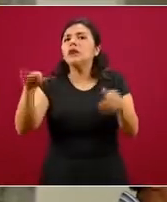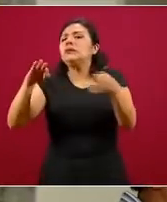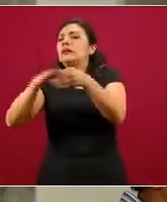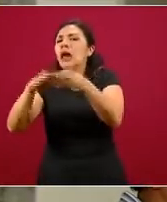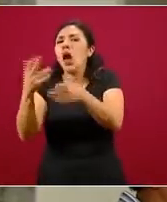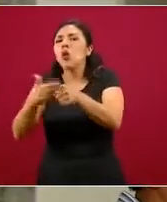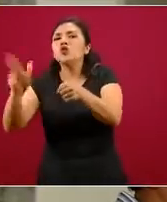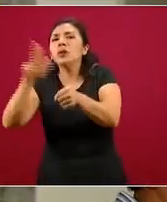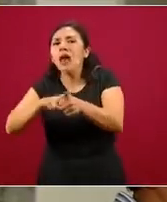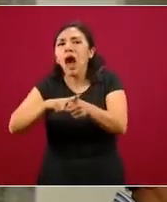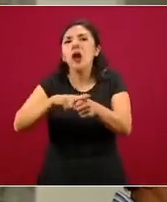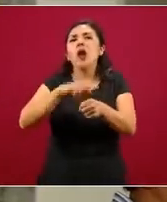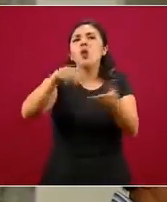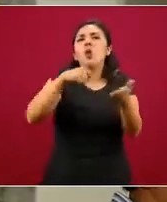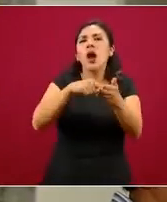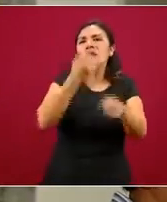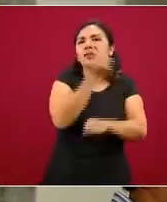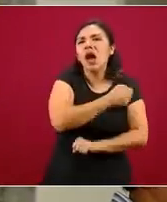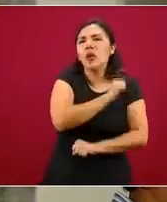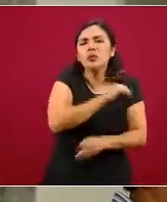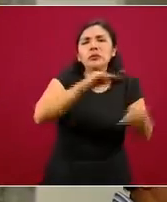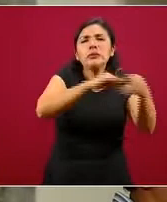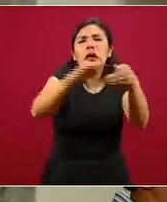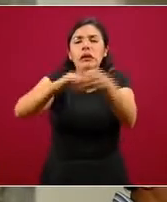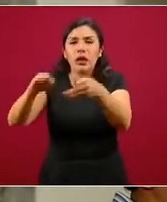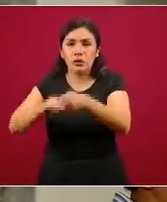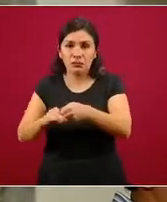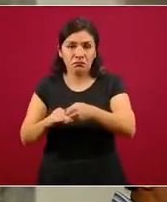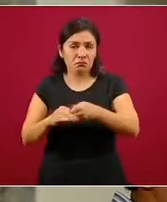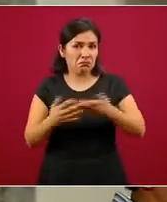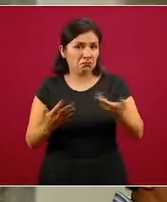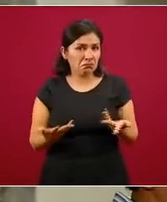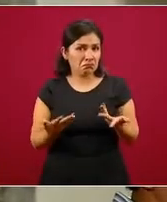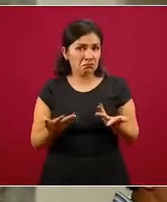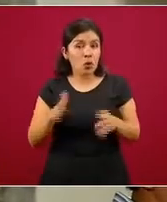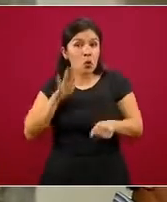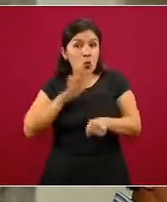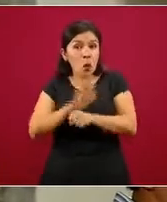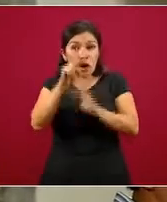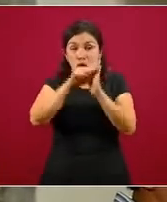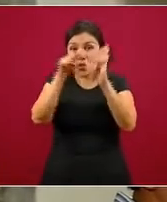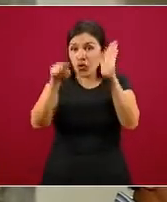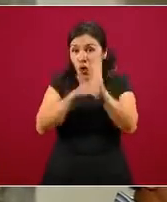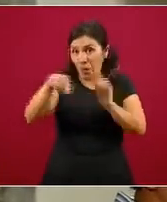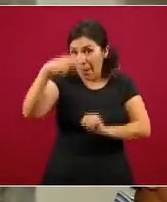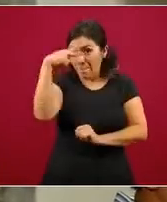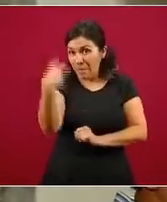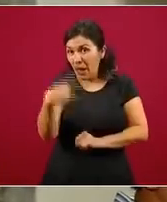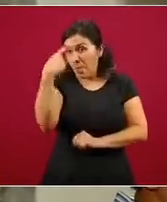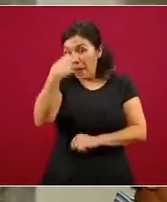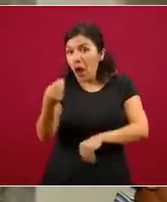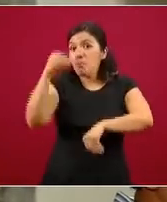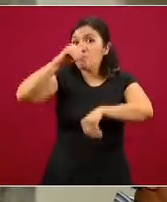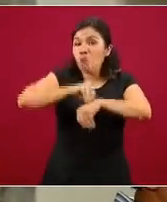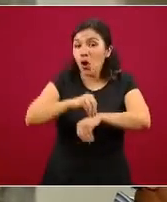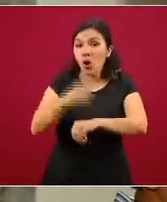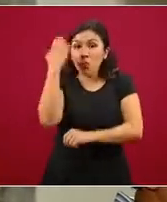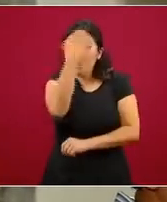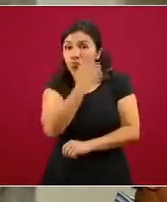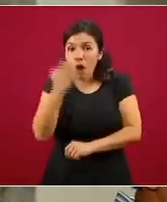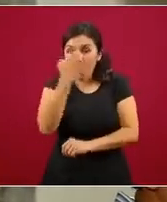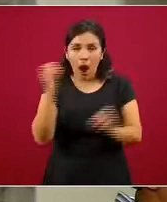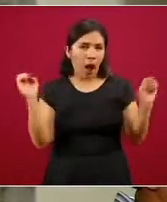clínicas, hospitales y centros de salud. Si bien es cierto que no hay una norma específica en México para la aplicación de